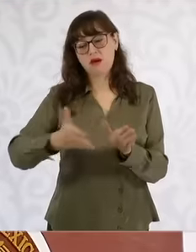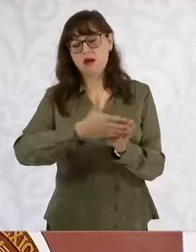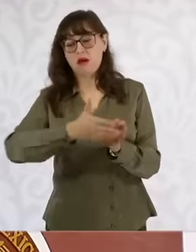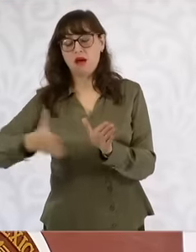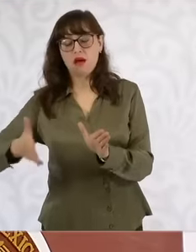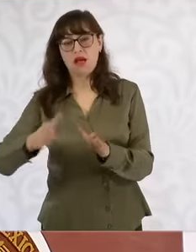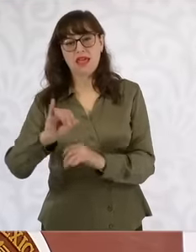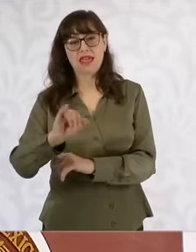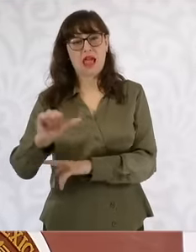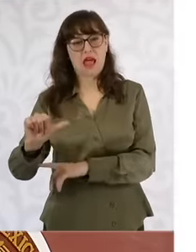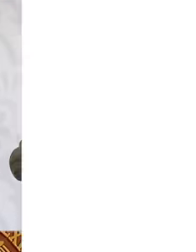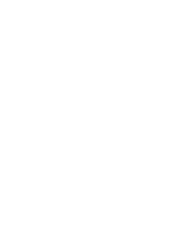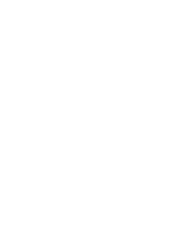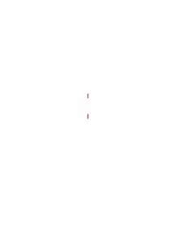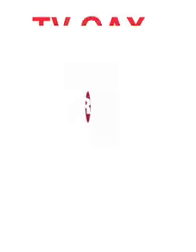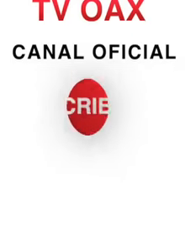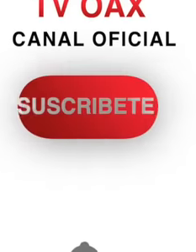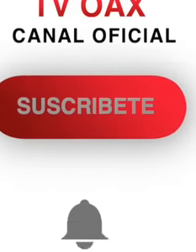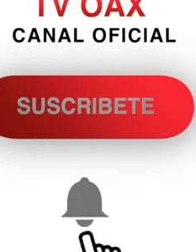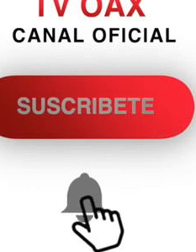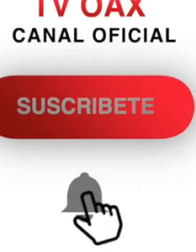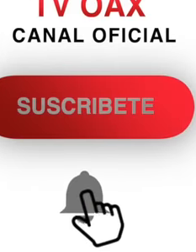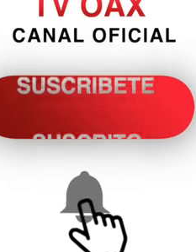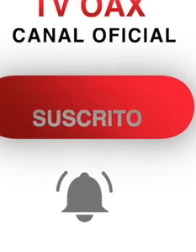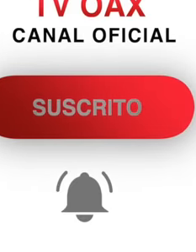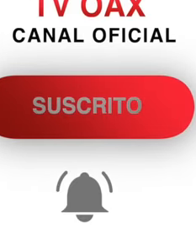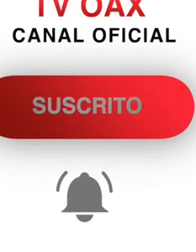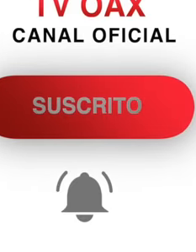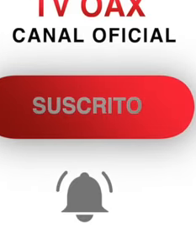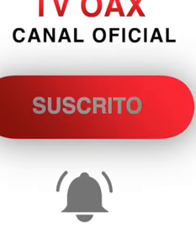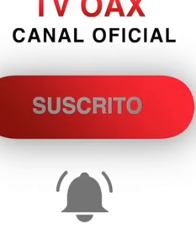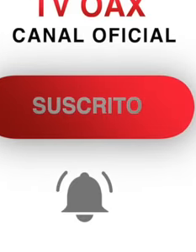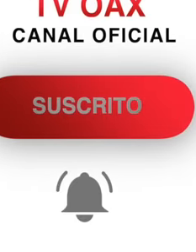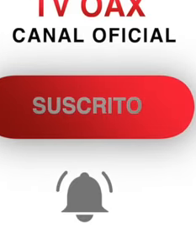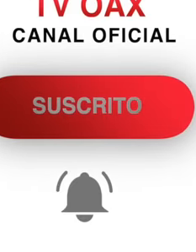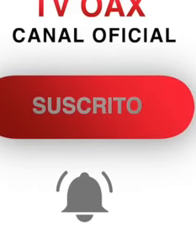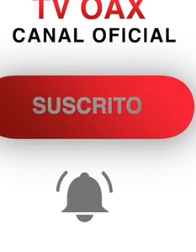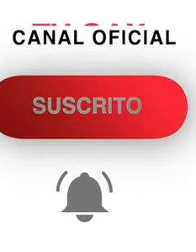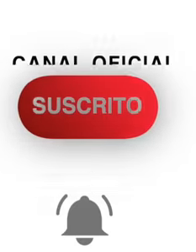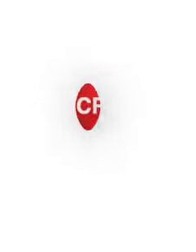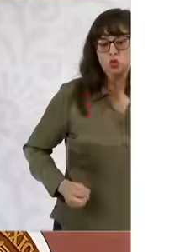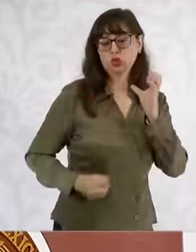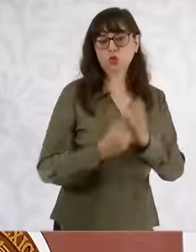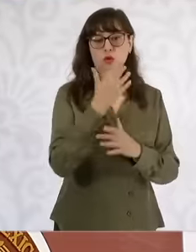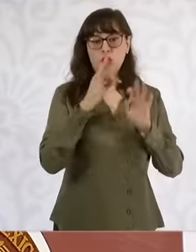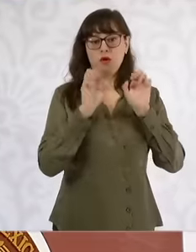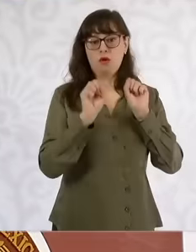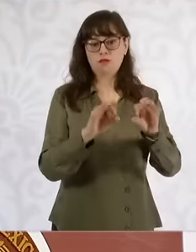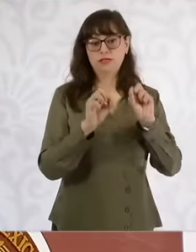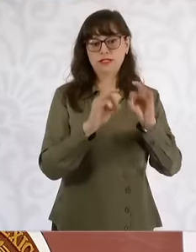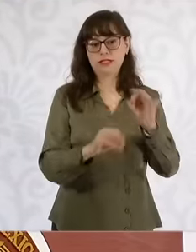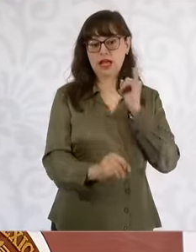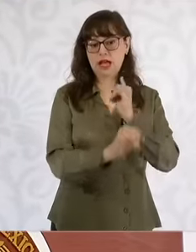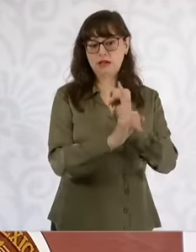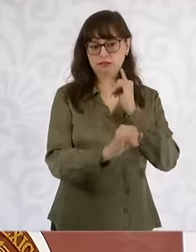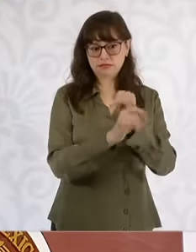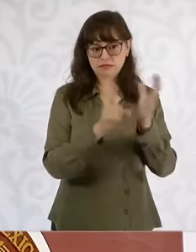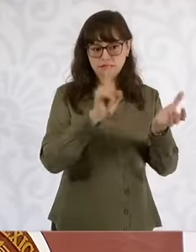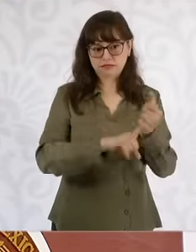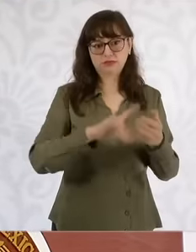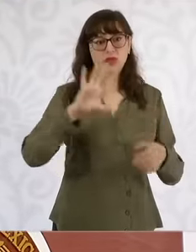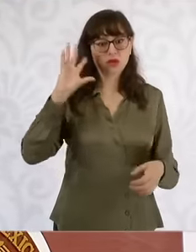está la nueva agencia digital que entrará en funciones formalmente a principios de enero,